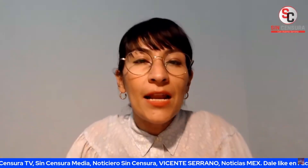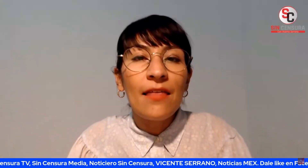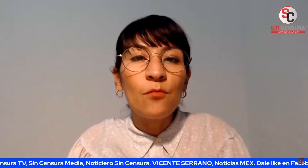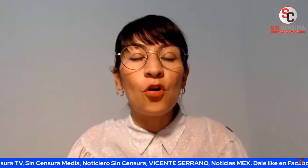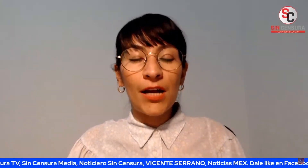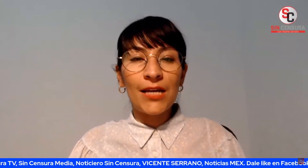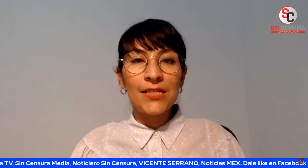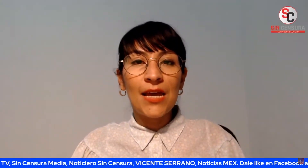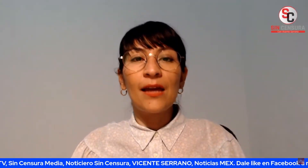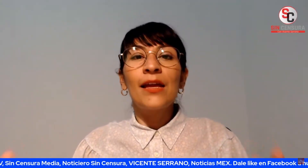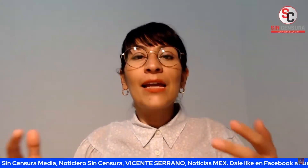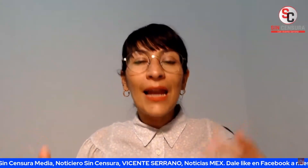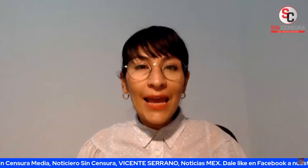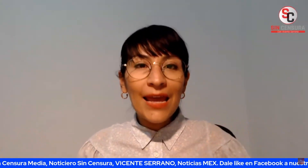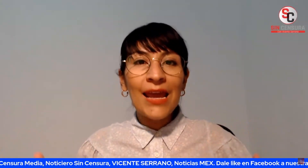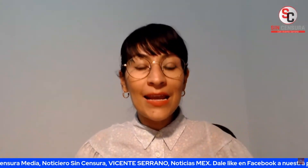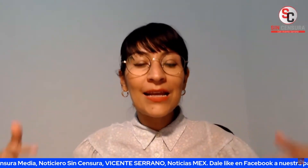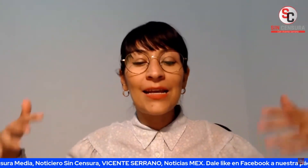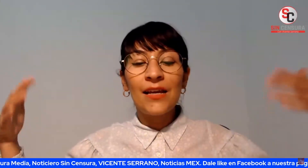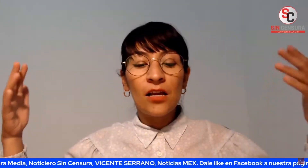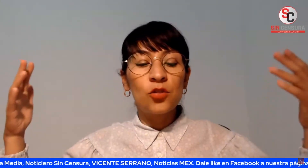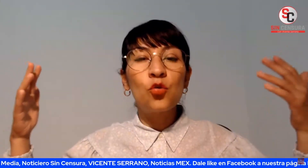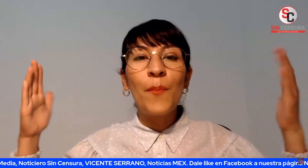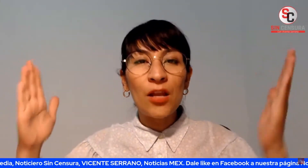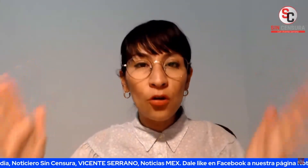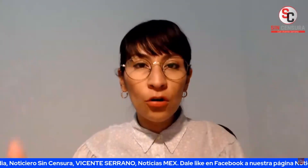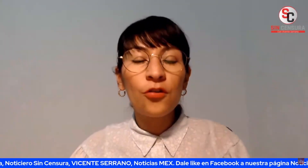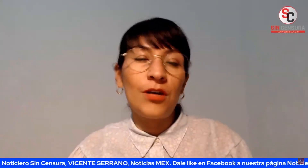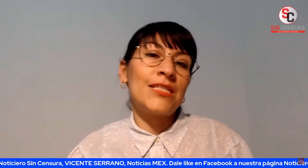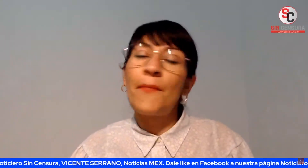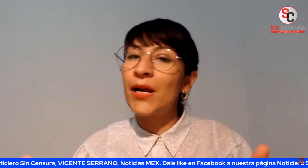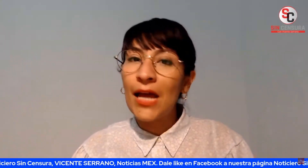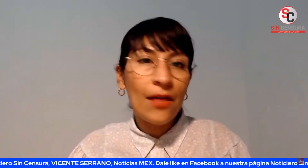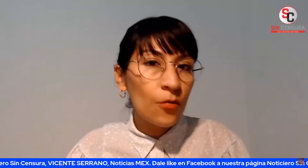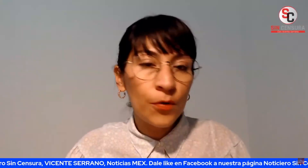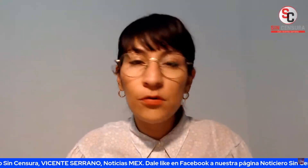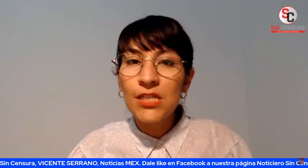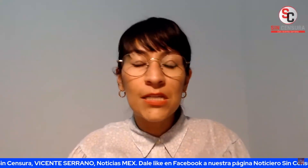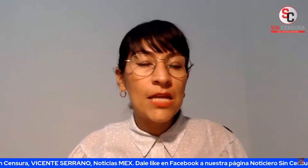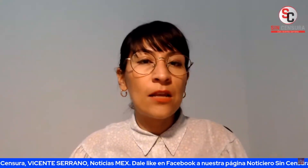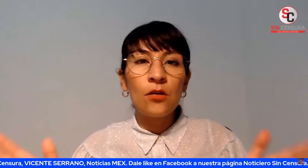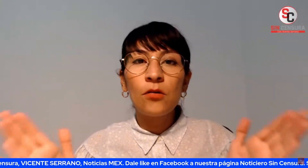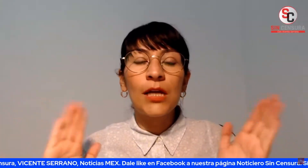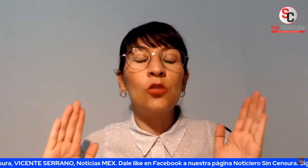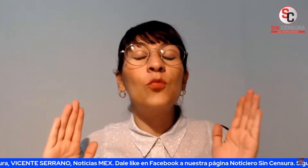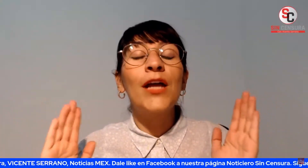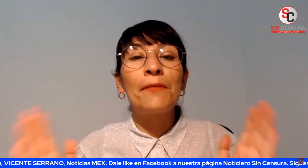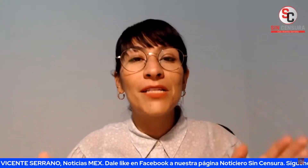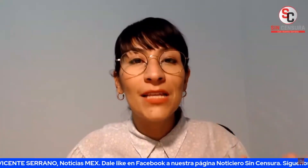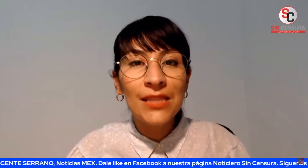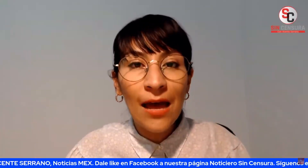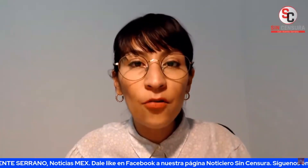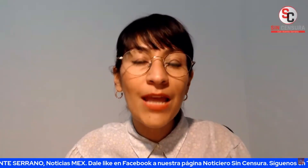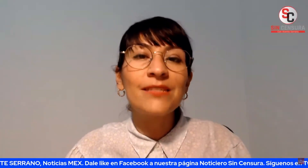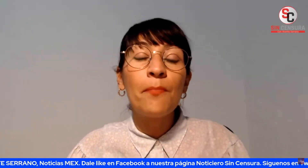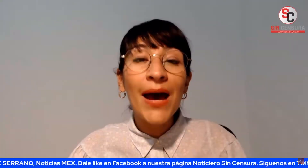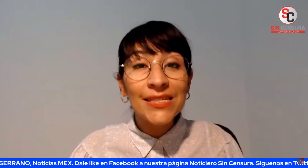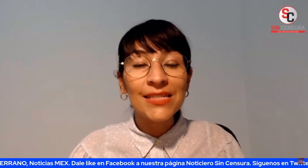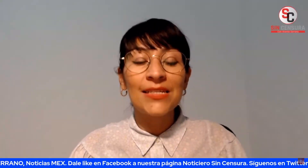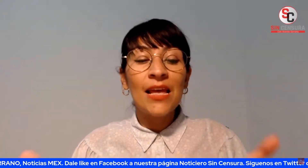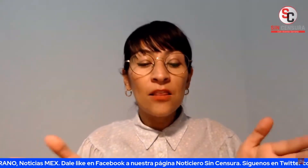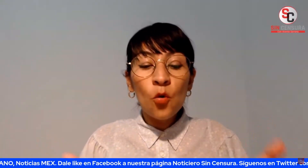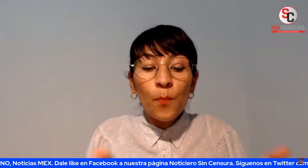pues cree en la democracia, cree en que su periodo está marcado por un sexenio que tuvo que haber sentado